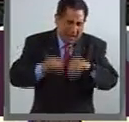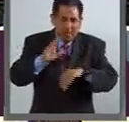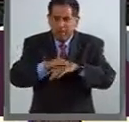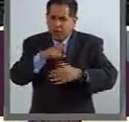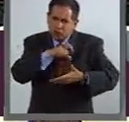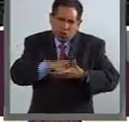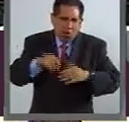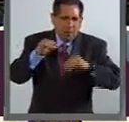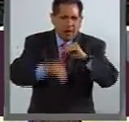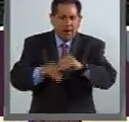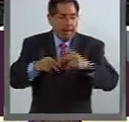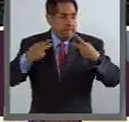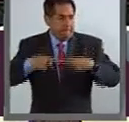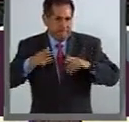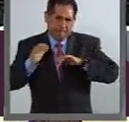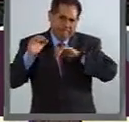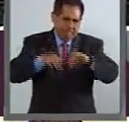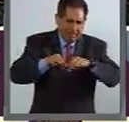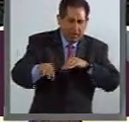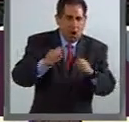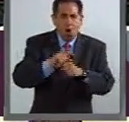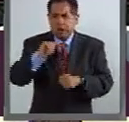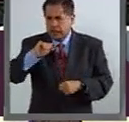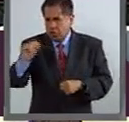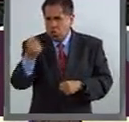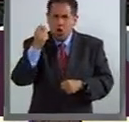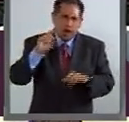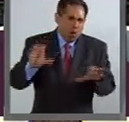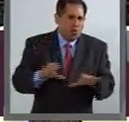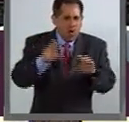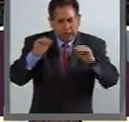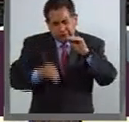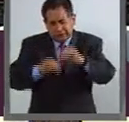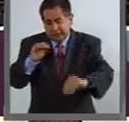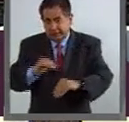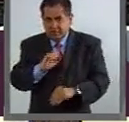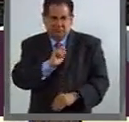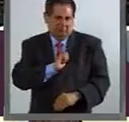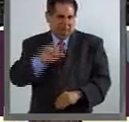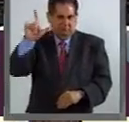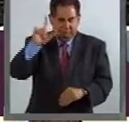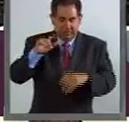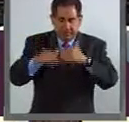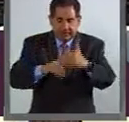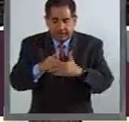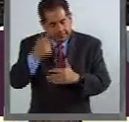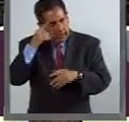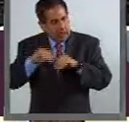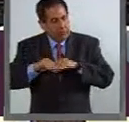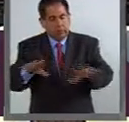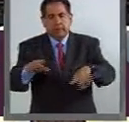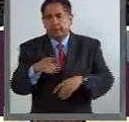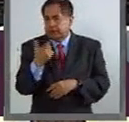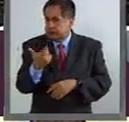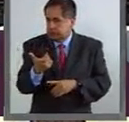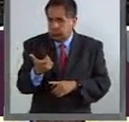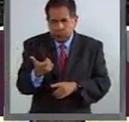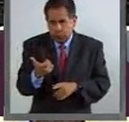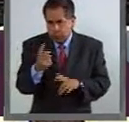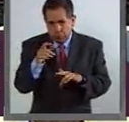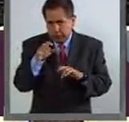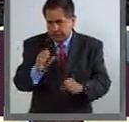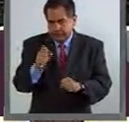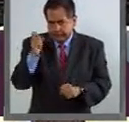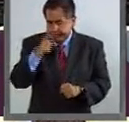equipo humano y en equipo tecnológico también especializado y de alto nivel que nos permita generar